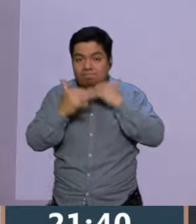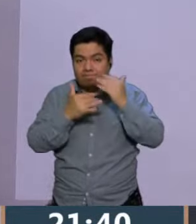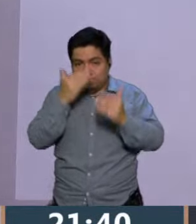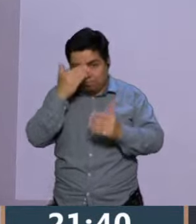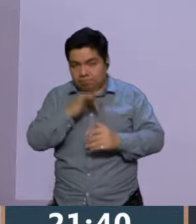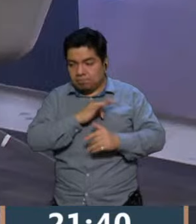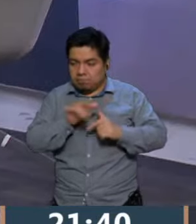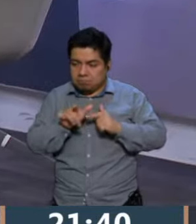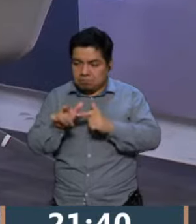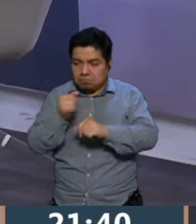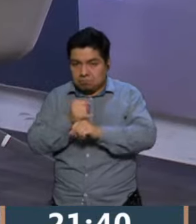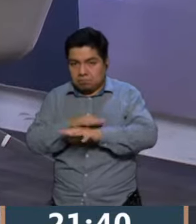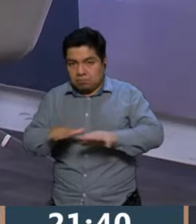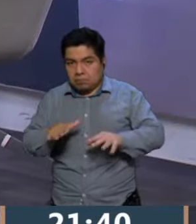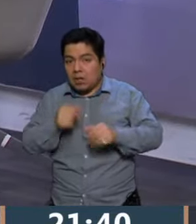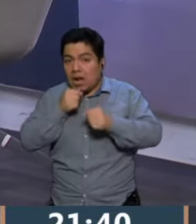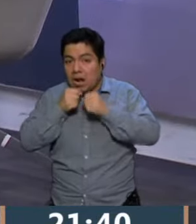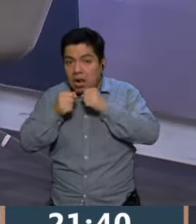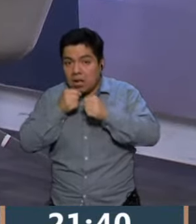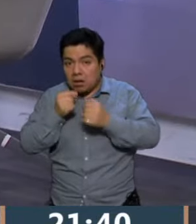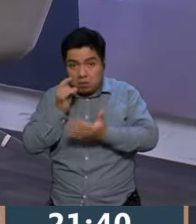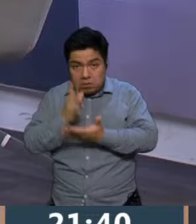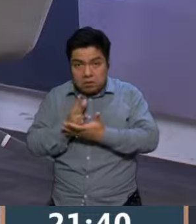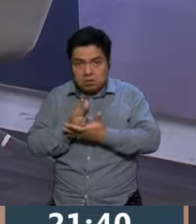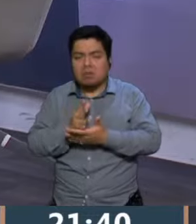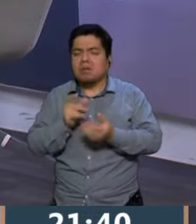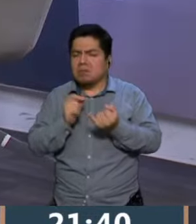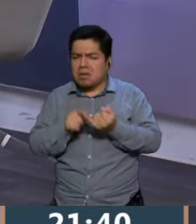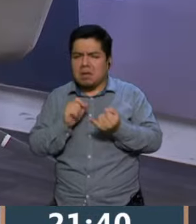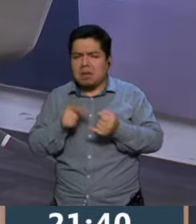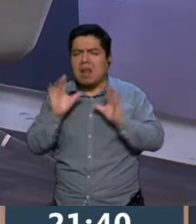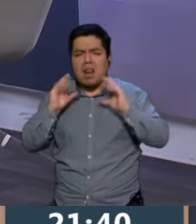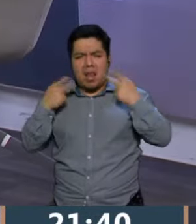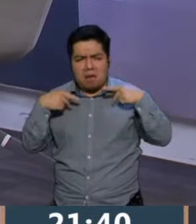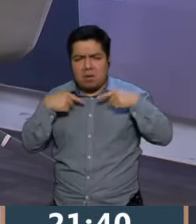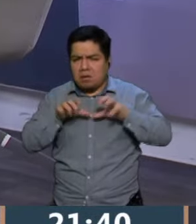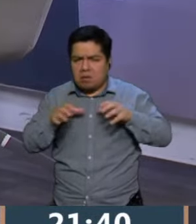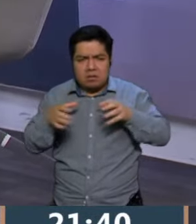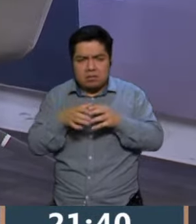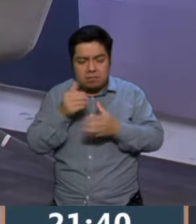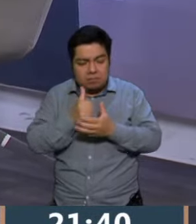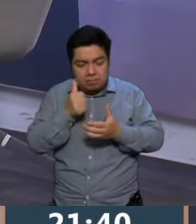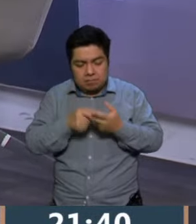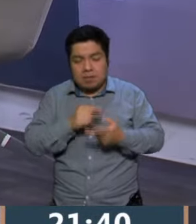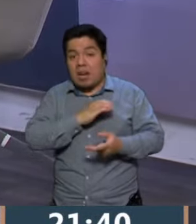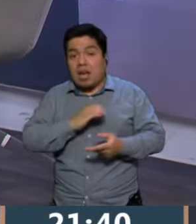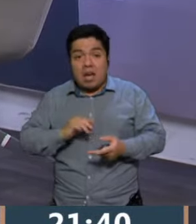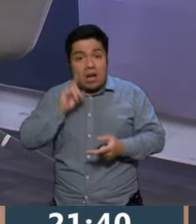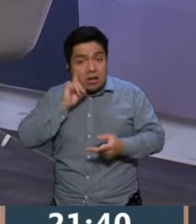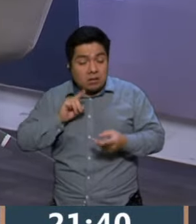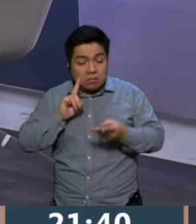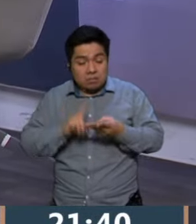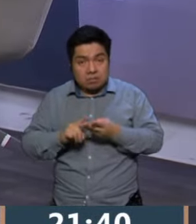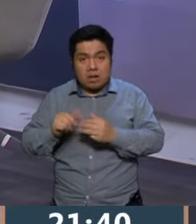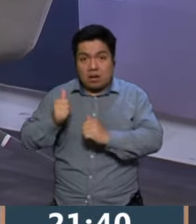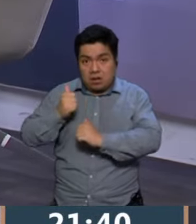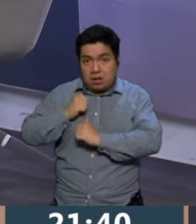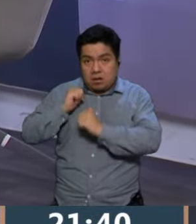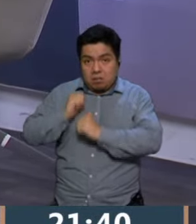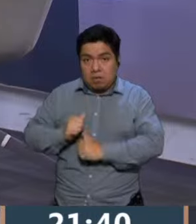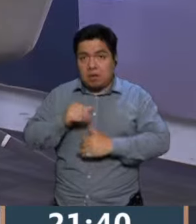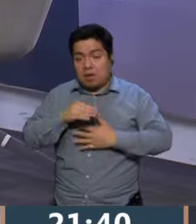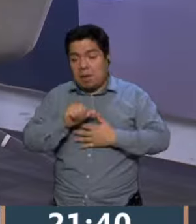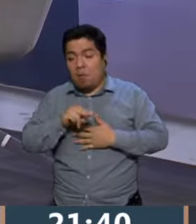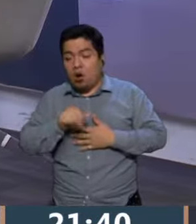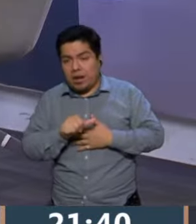cártel inmobiliario. Y no solamente los periodistas, te lo puedo decir, también la ciudadanía en general, la candidata, los militantes de Morena pueden seguir